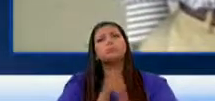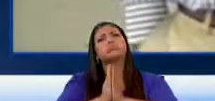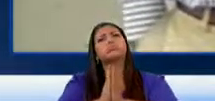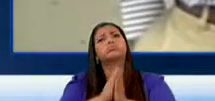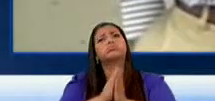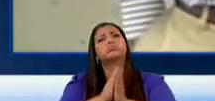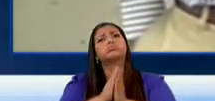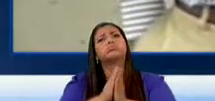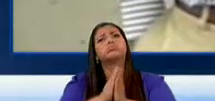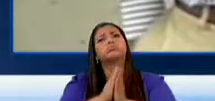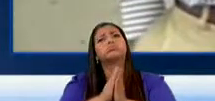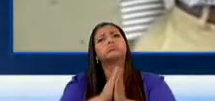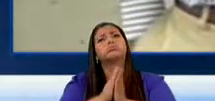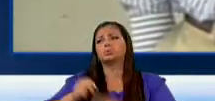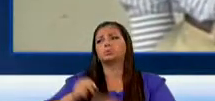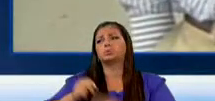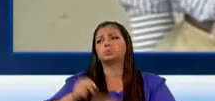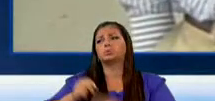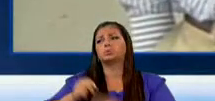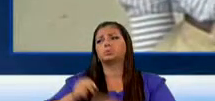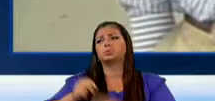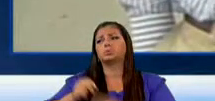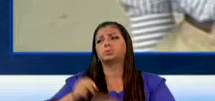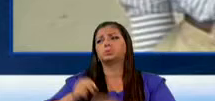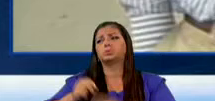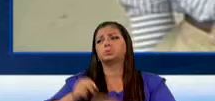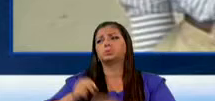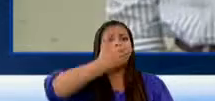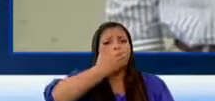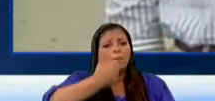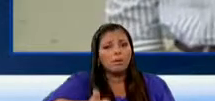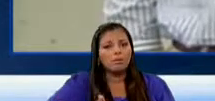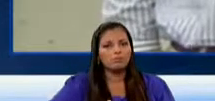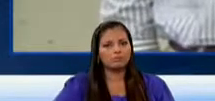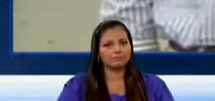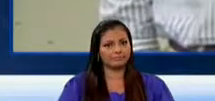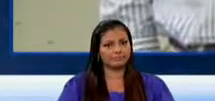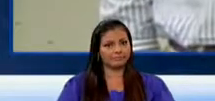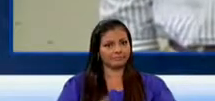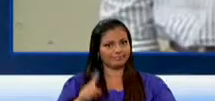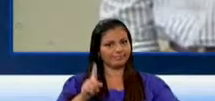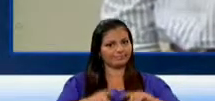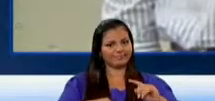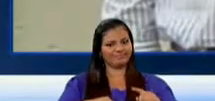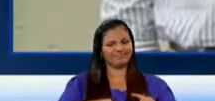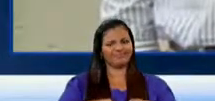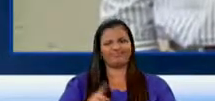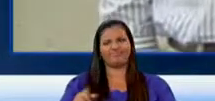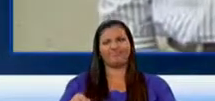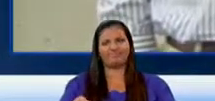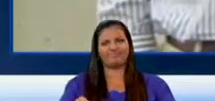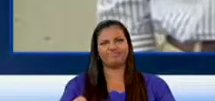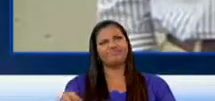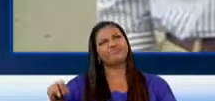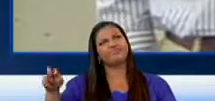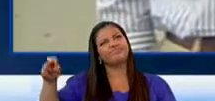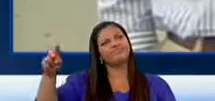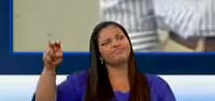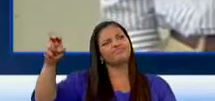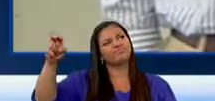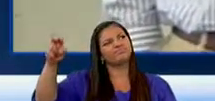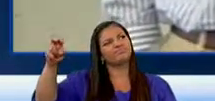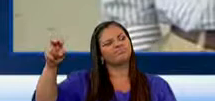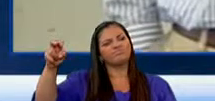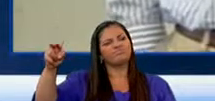raro que lo pongan el paso elevado ahí. Pero, ¿lo van a utilizar? Es la pregunta. ¿O